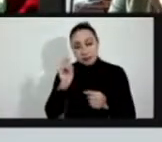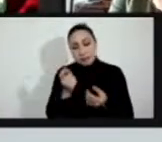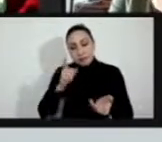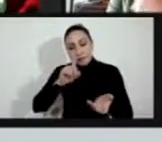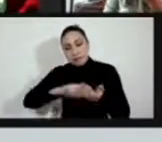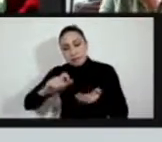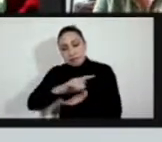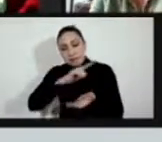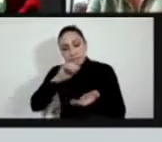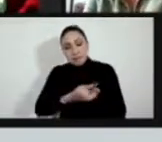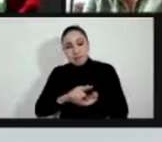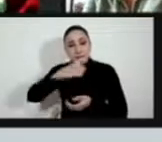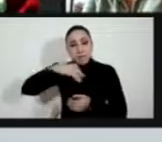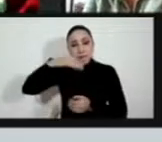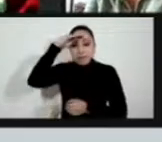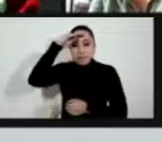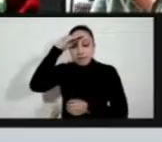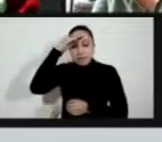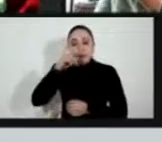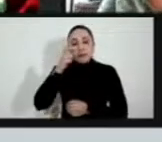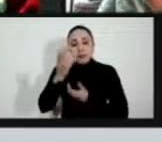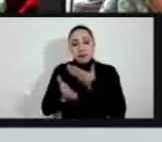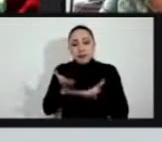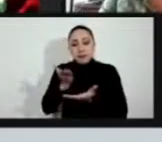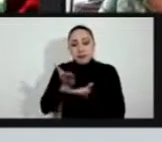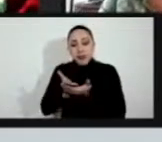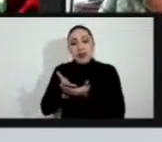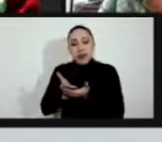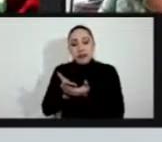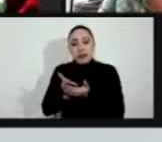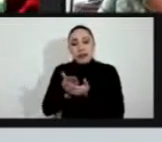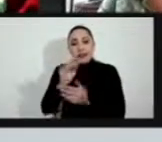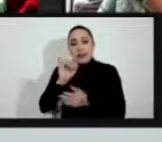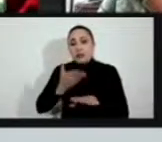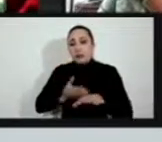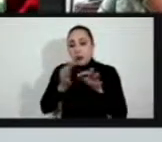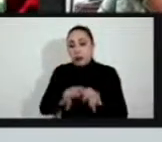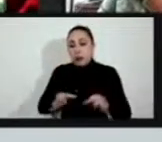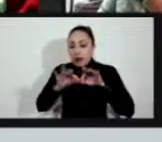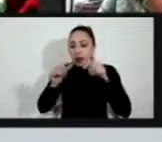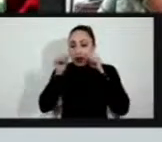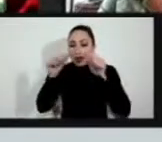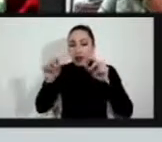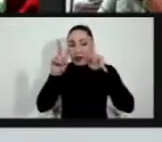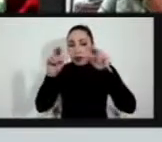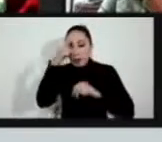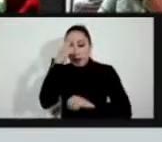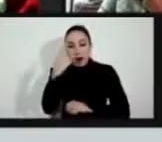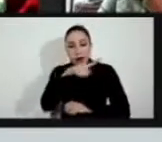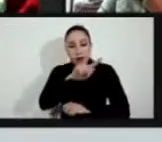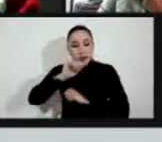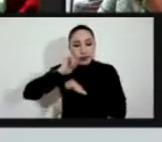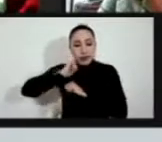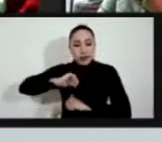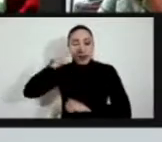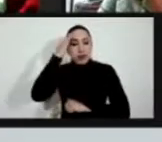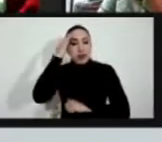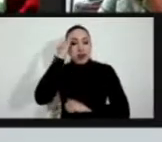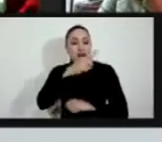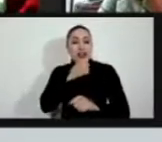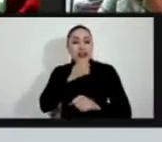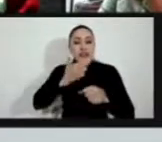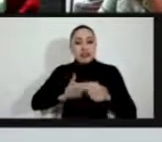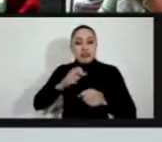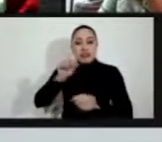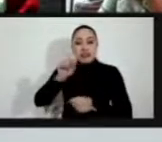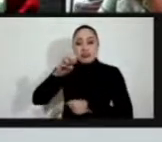valoramos positivamente la proposición con punto de acuerdo a efecto de que las autoridades, en este caso la Secretaría de Movilidad,